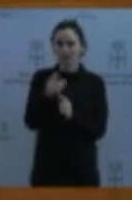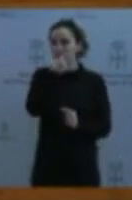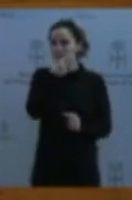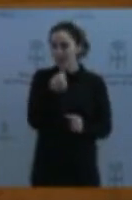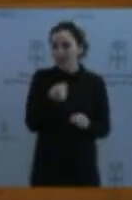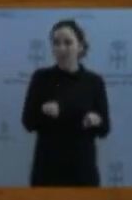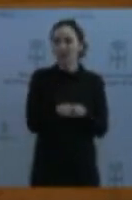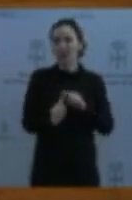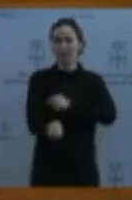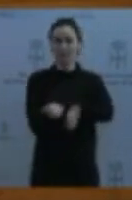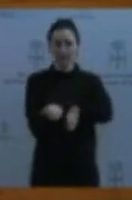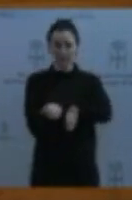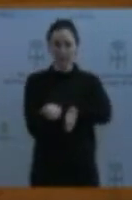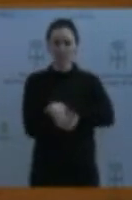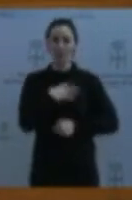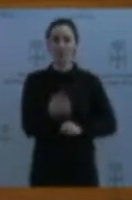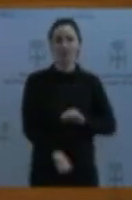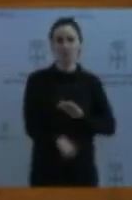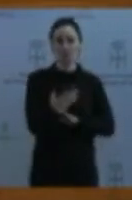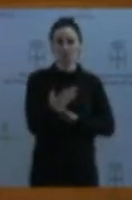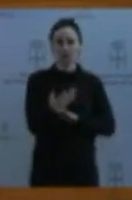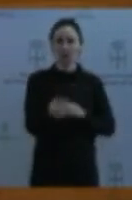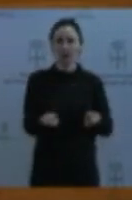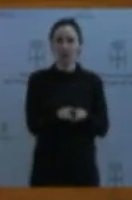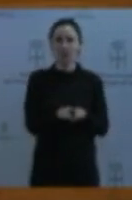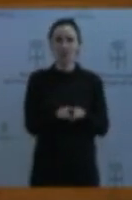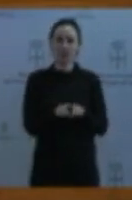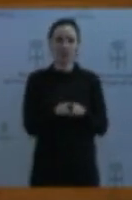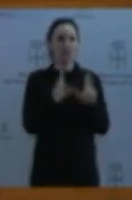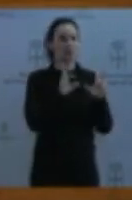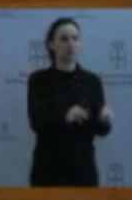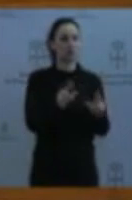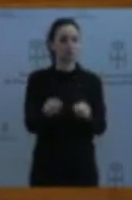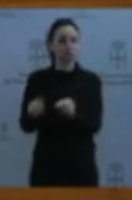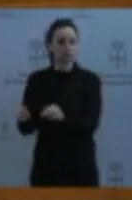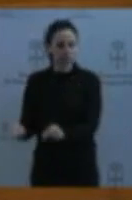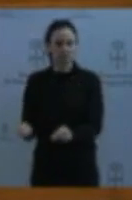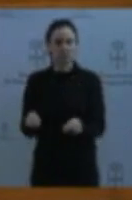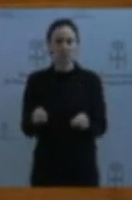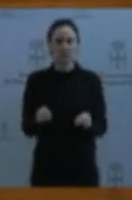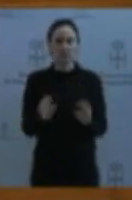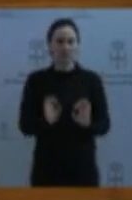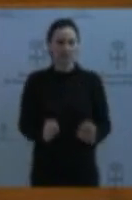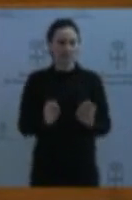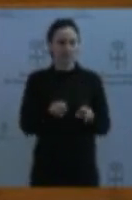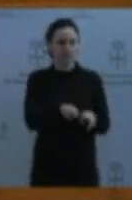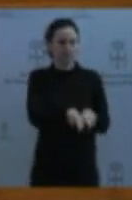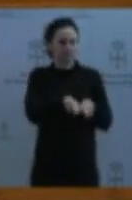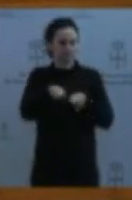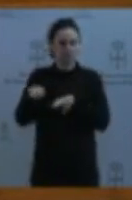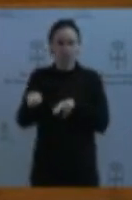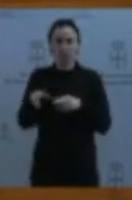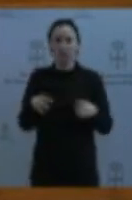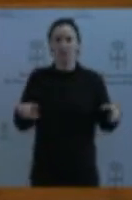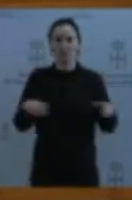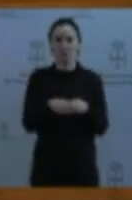caída de adversarios de manera totalmente explícita, los grupos iban a recuperarlos y a contearlos y eso hacía que los